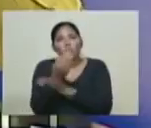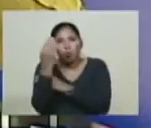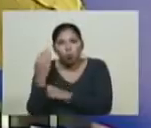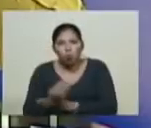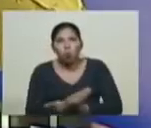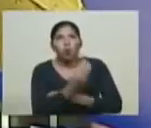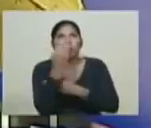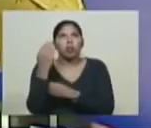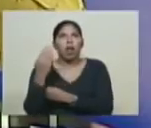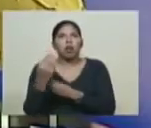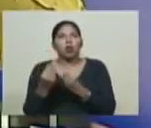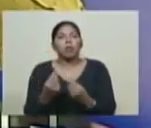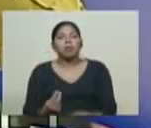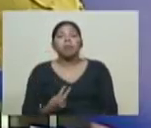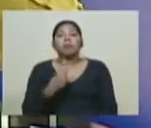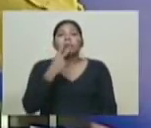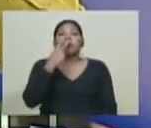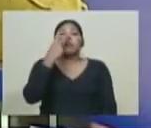de respiración,